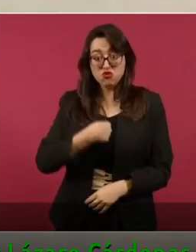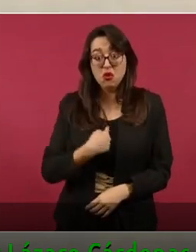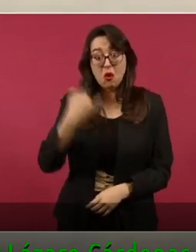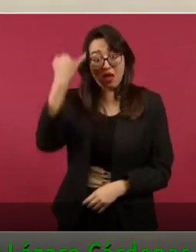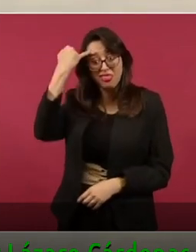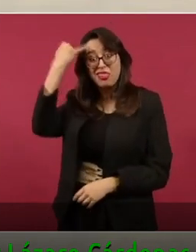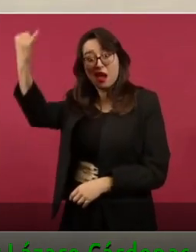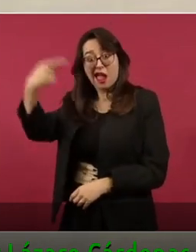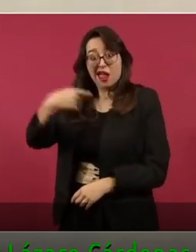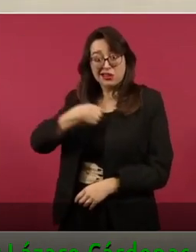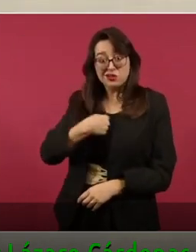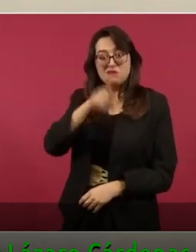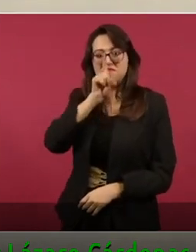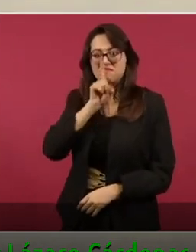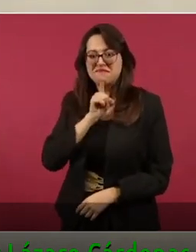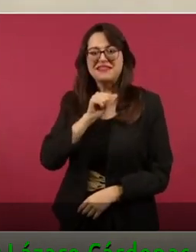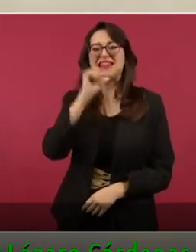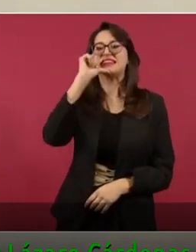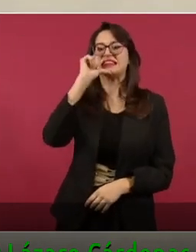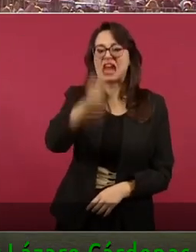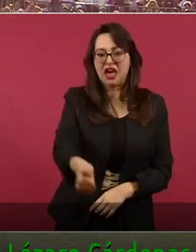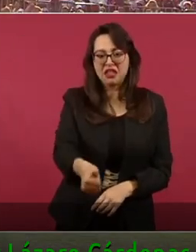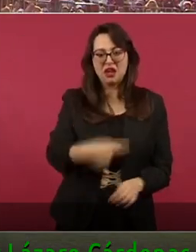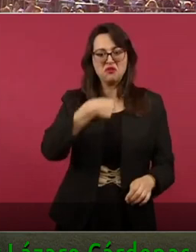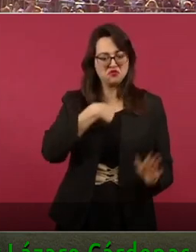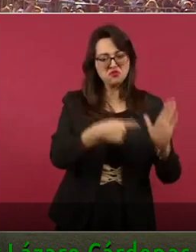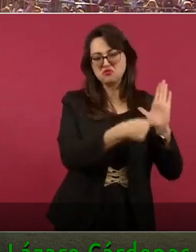estoy hablando con la verdad